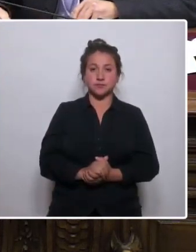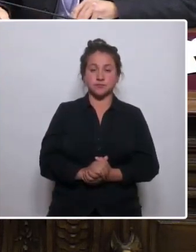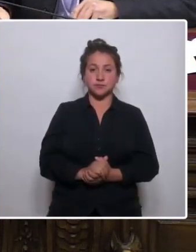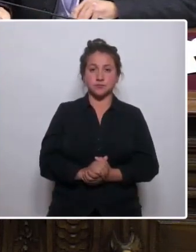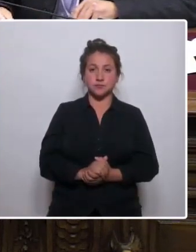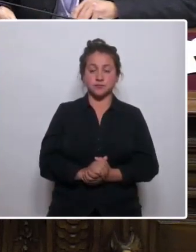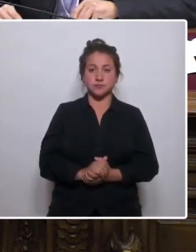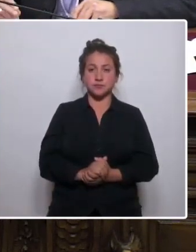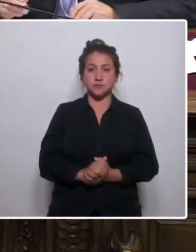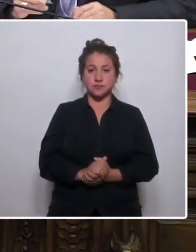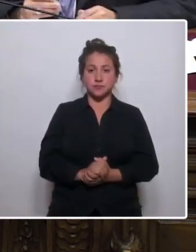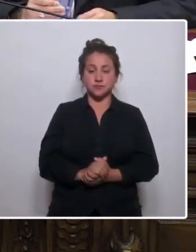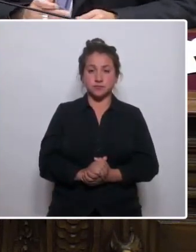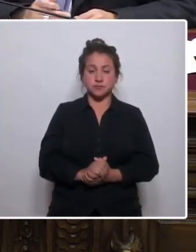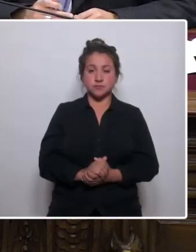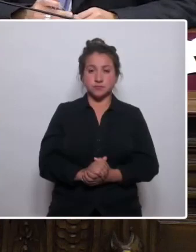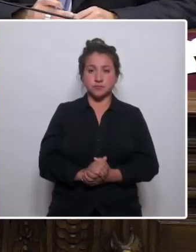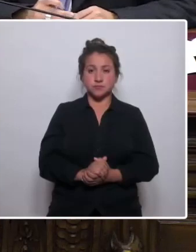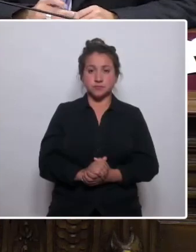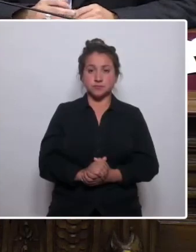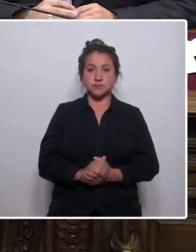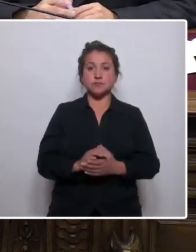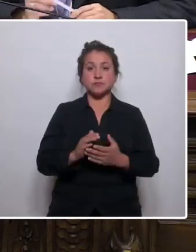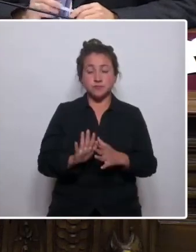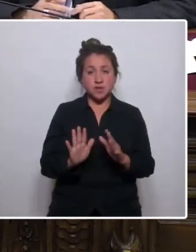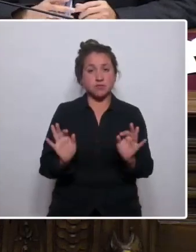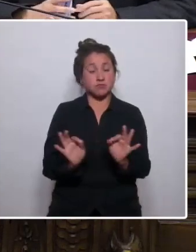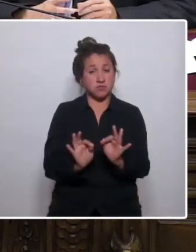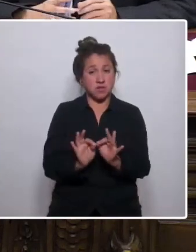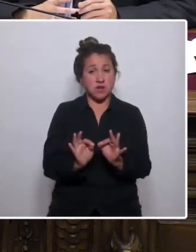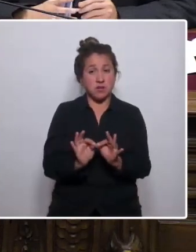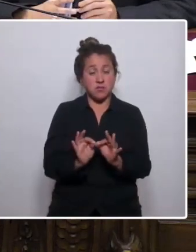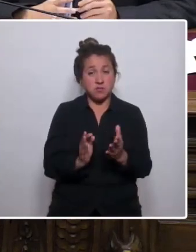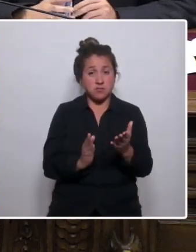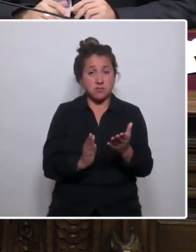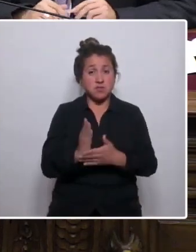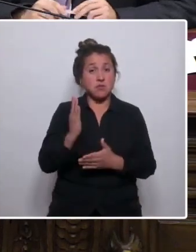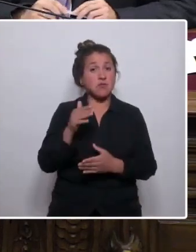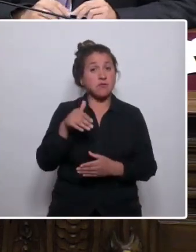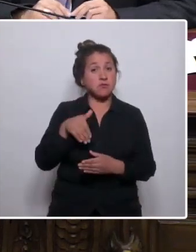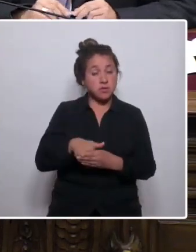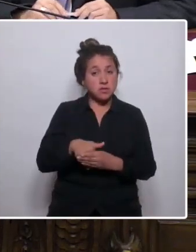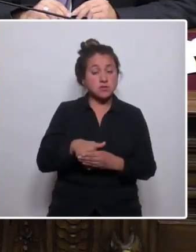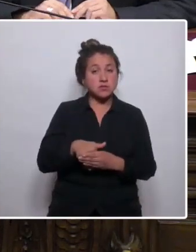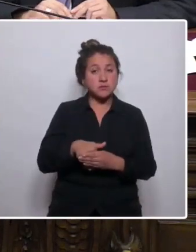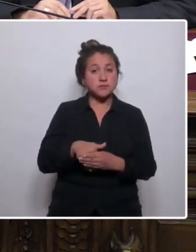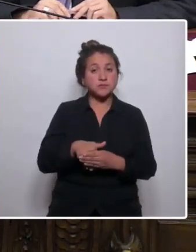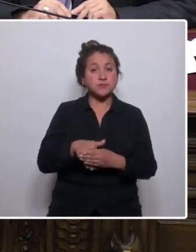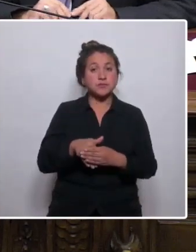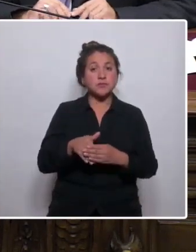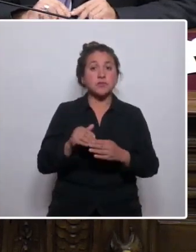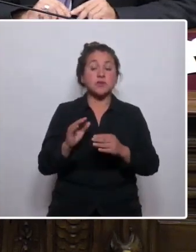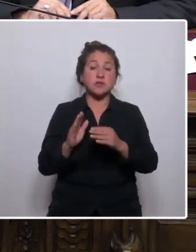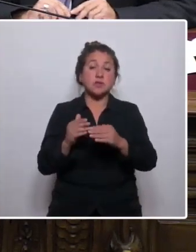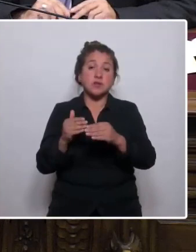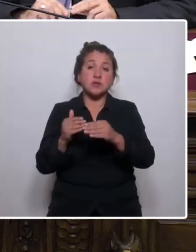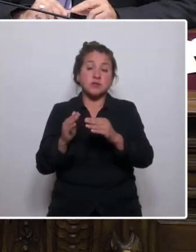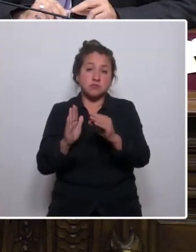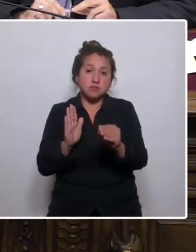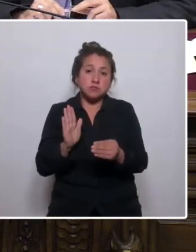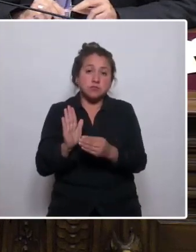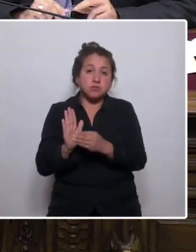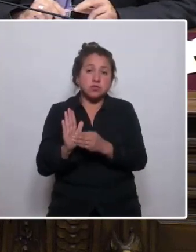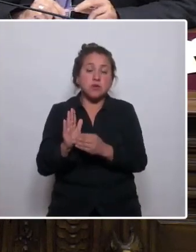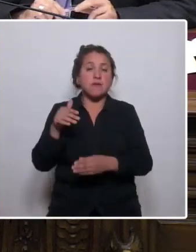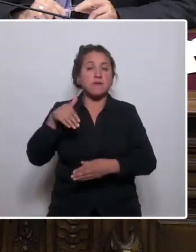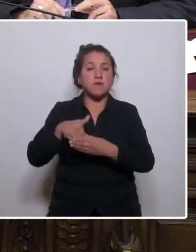Bien, y tal como lo habíamos explicado al inicio de la votación, por haber sido objeto de enmienda, corresponde votar la